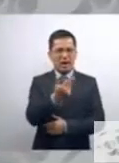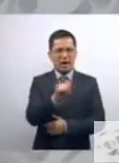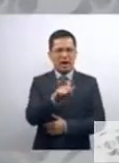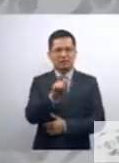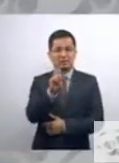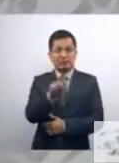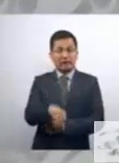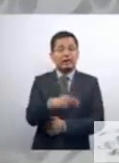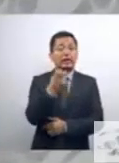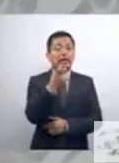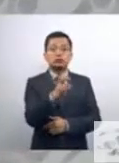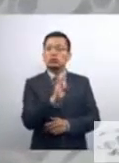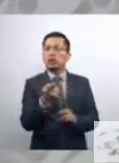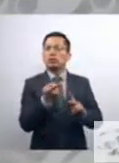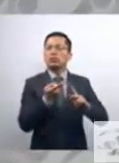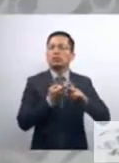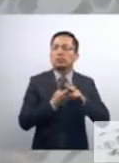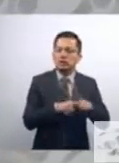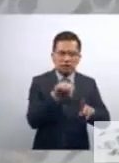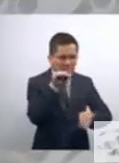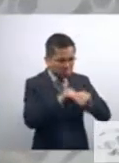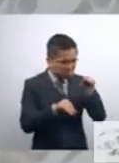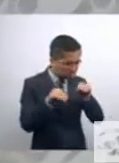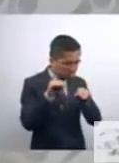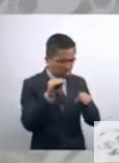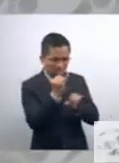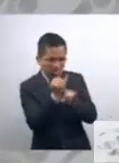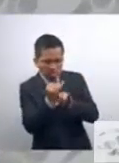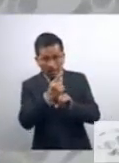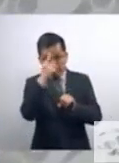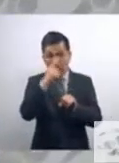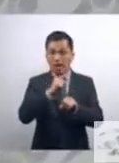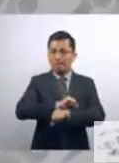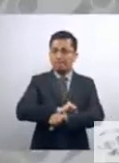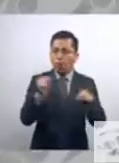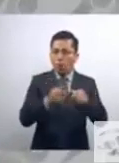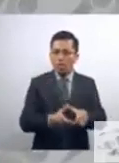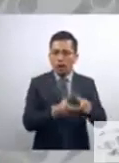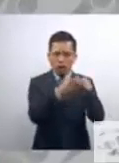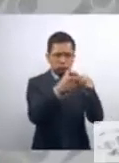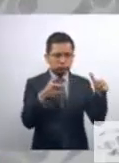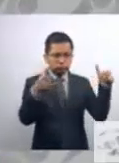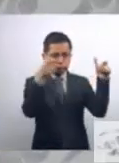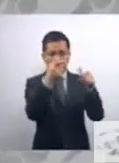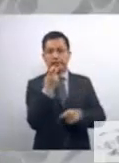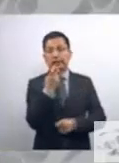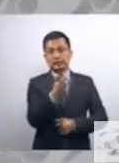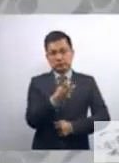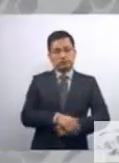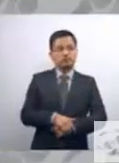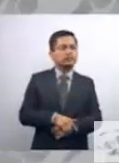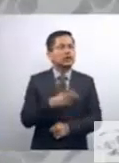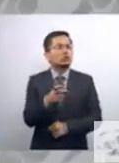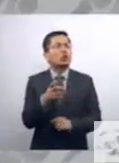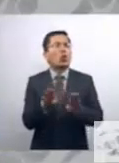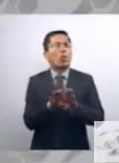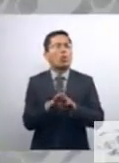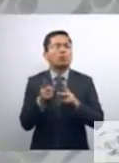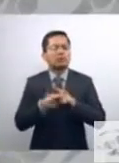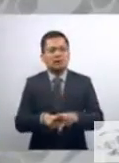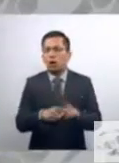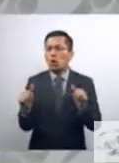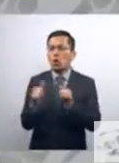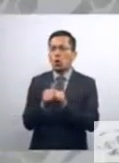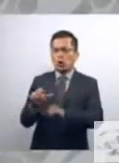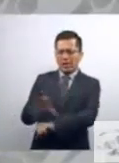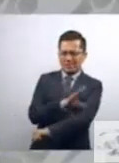para desarrollar la bomba atómica, estuvo diseñado para la innovación nuclear. La misma energía nuclear se creó como